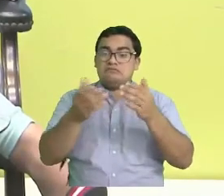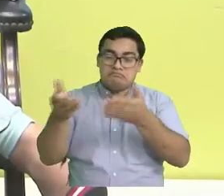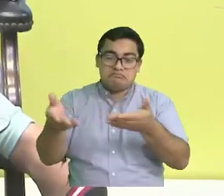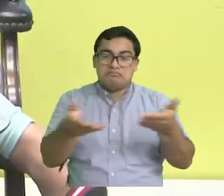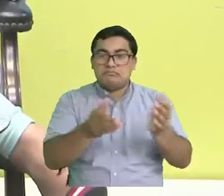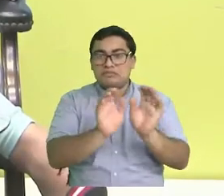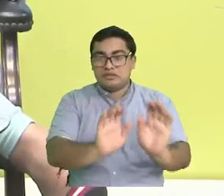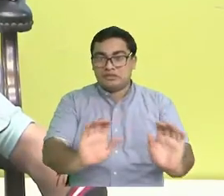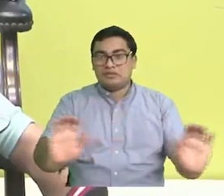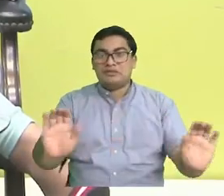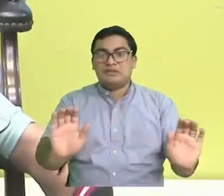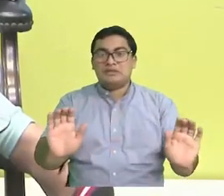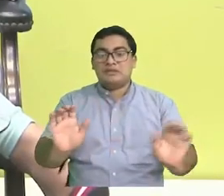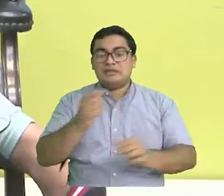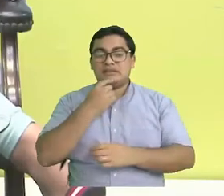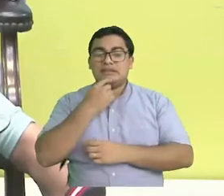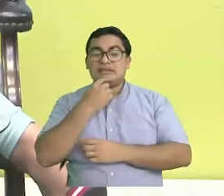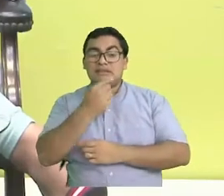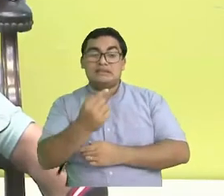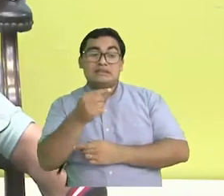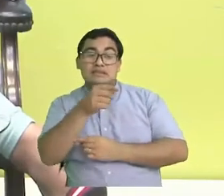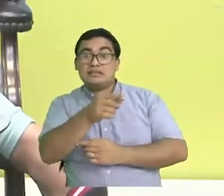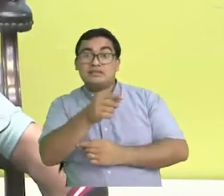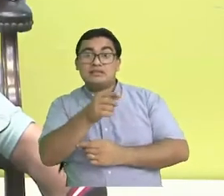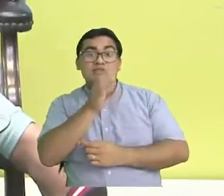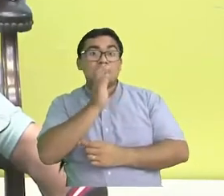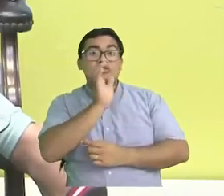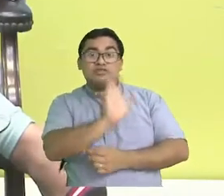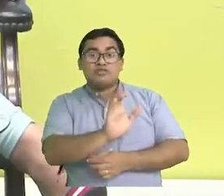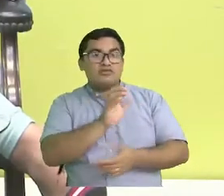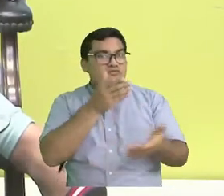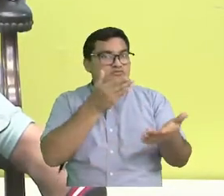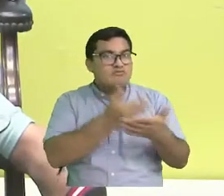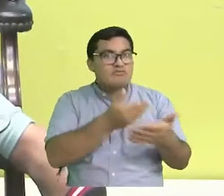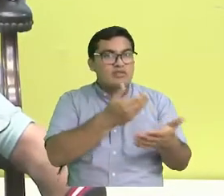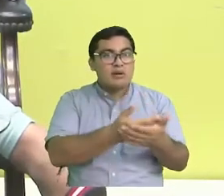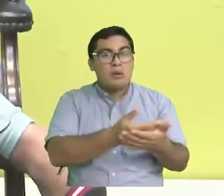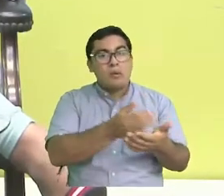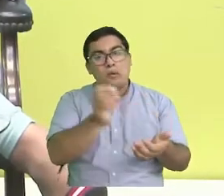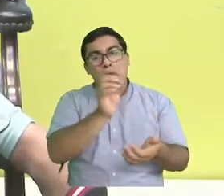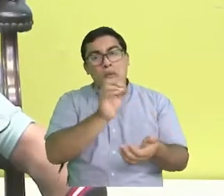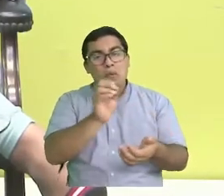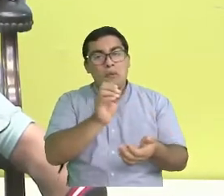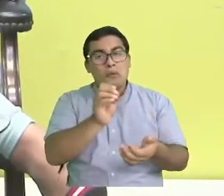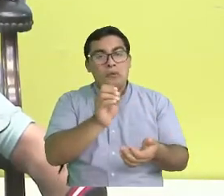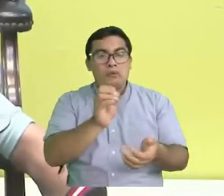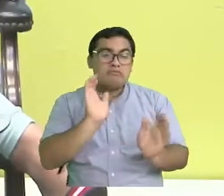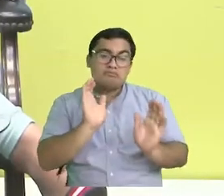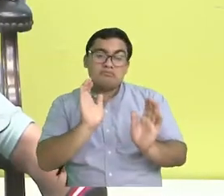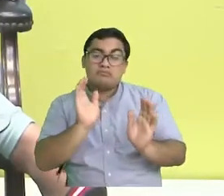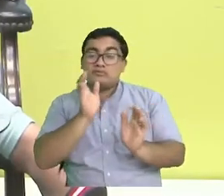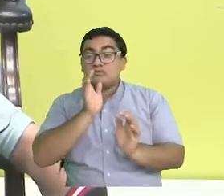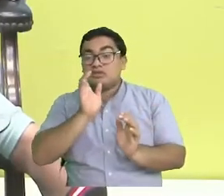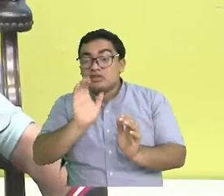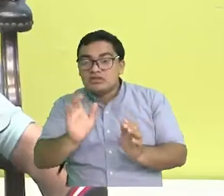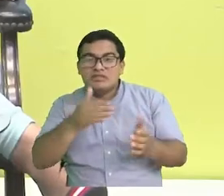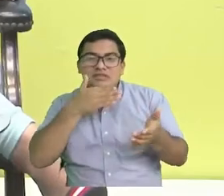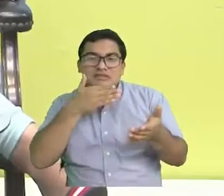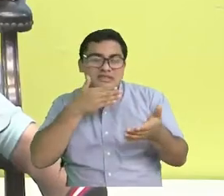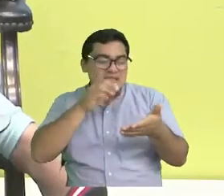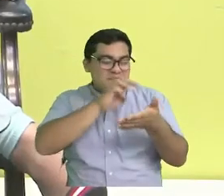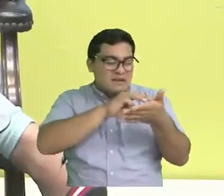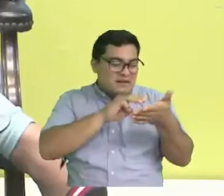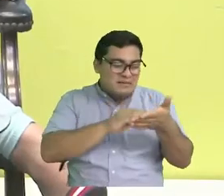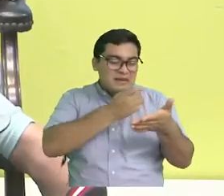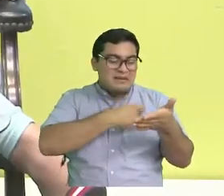niños, te dicen, si es no hiperactivo, que el niño tiene dificultad para resolver ejercicios escritos, que se